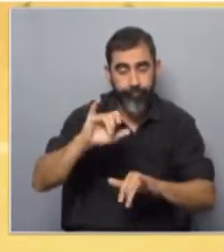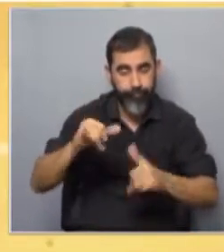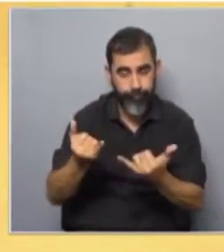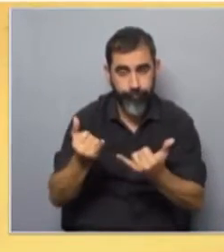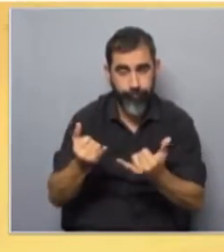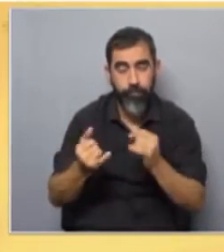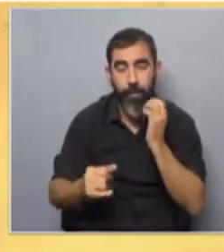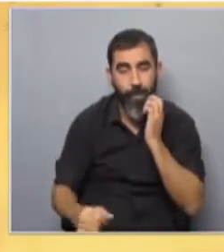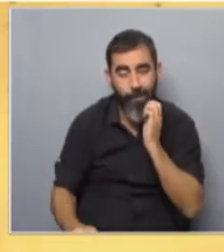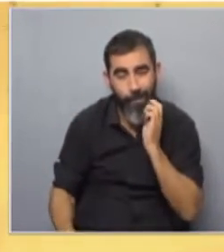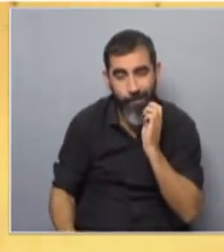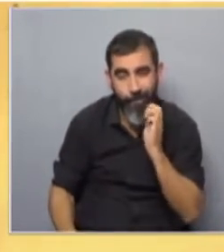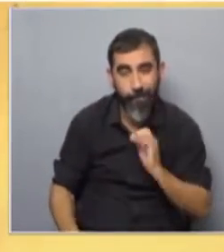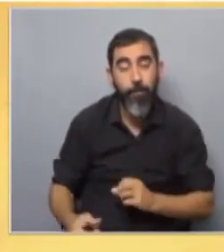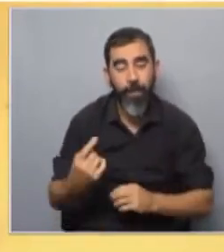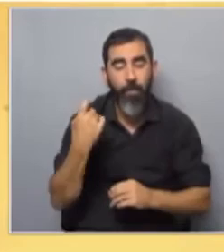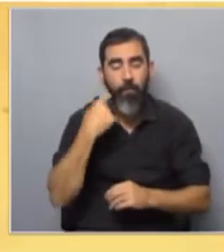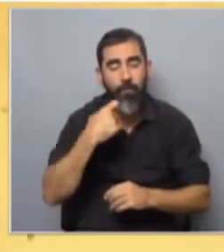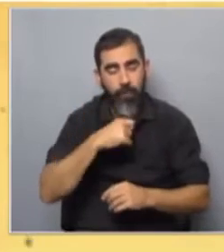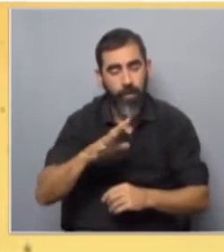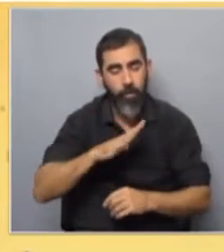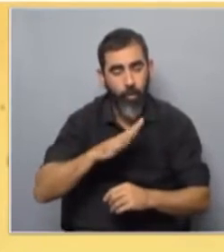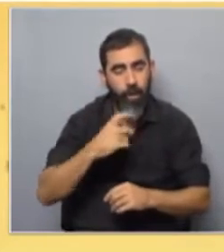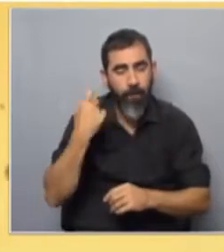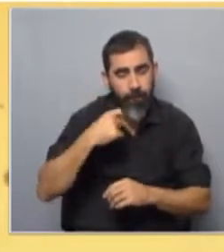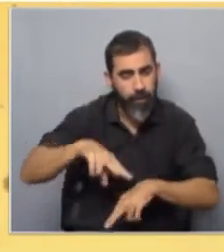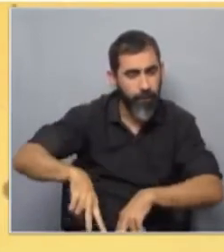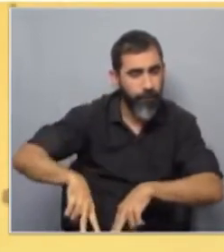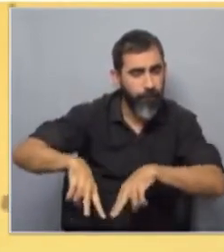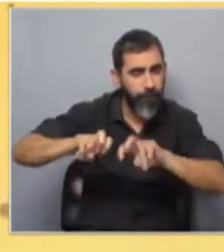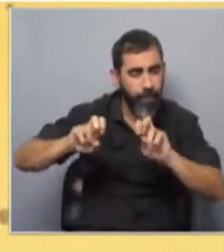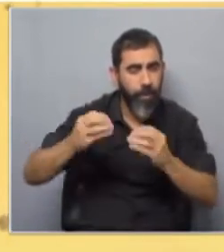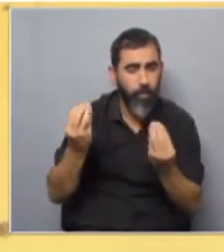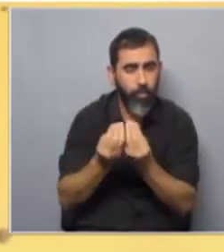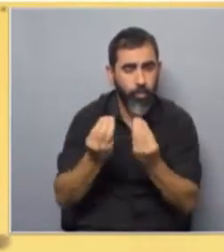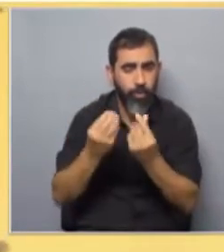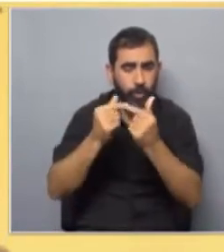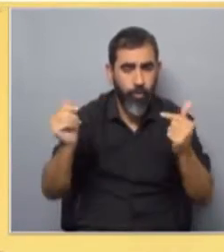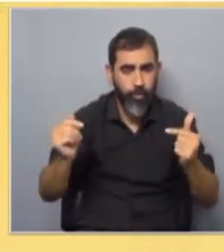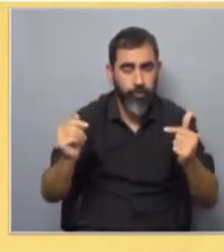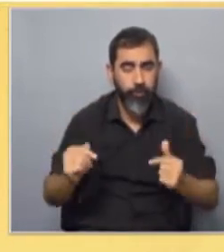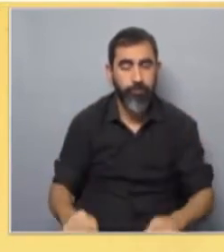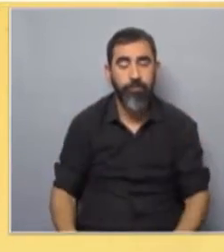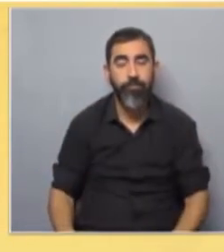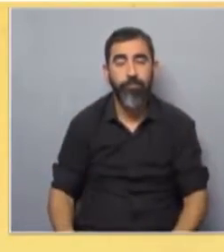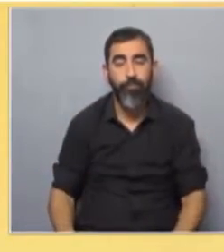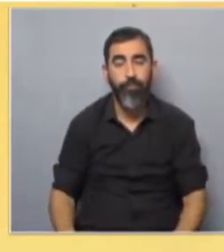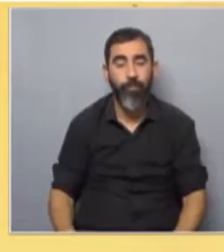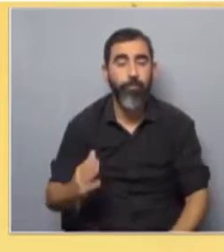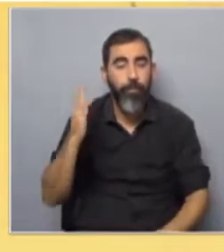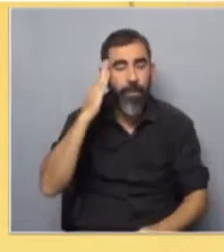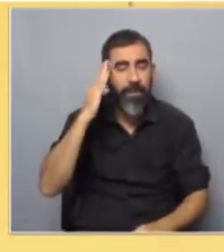identificados y caracterizados, pero nos falta todavía poder reproducir la receta